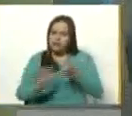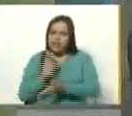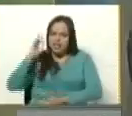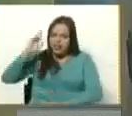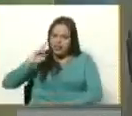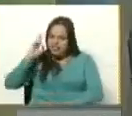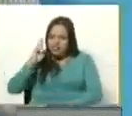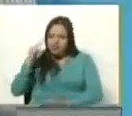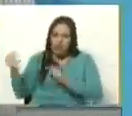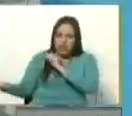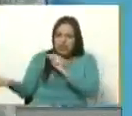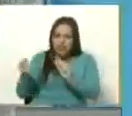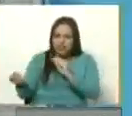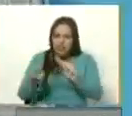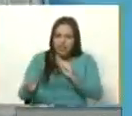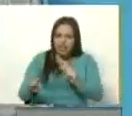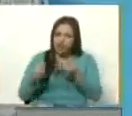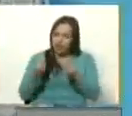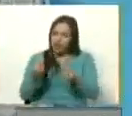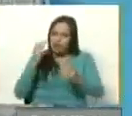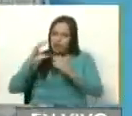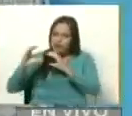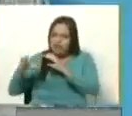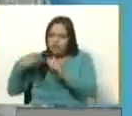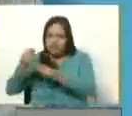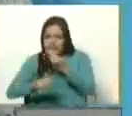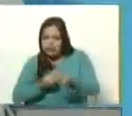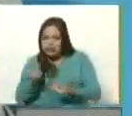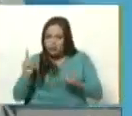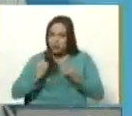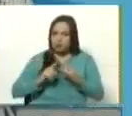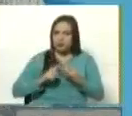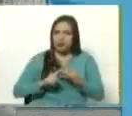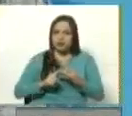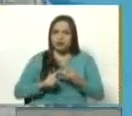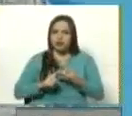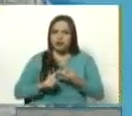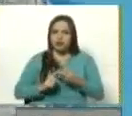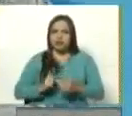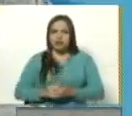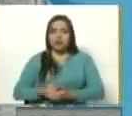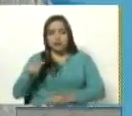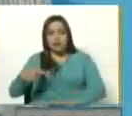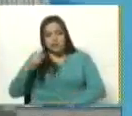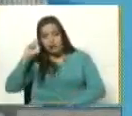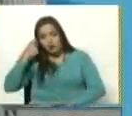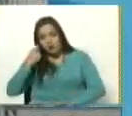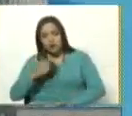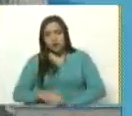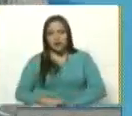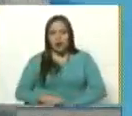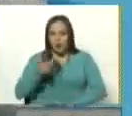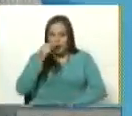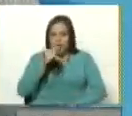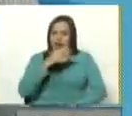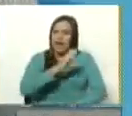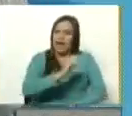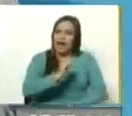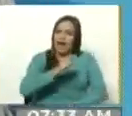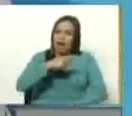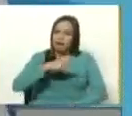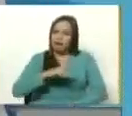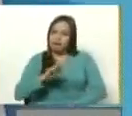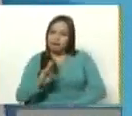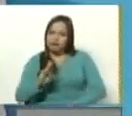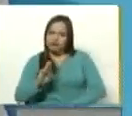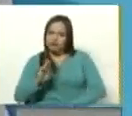debate del tipo de comunicación que hacemos. Ahí recordando también a Mario Caplún, él nos decía que definir